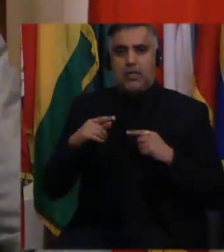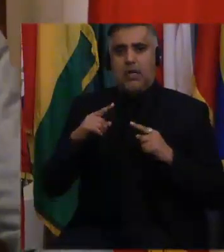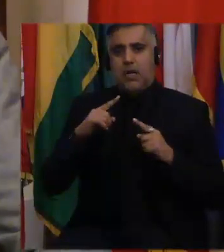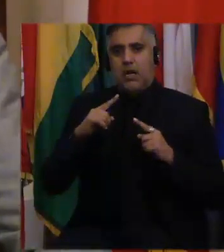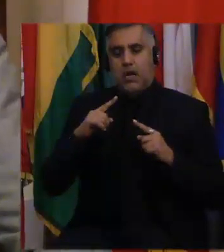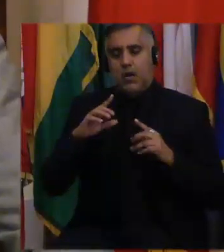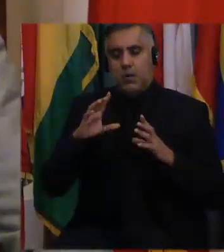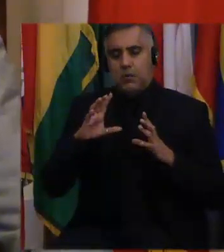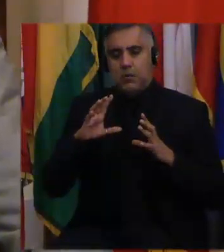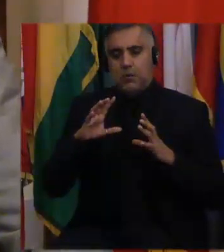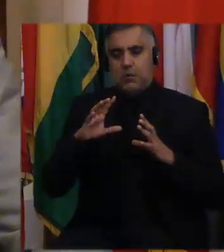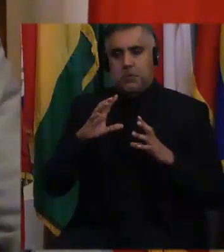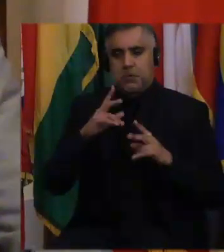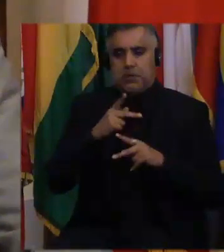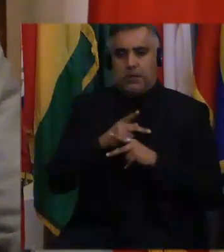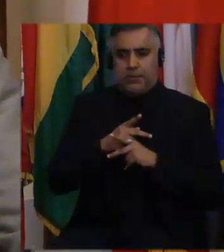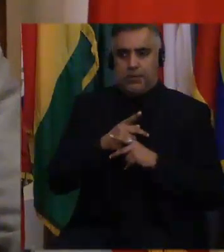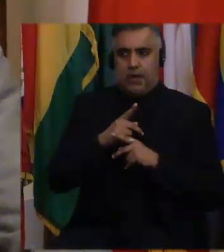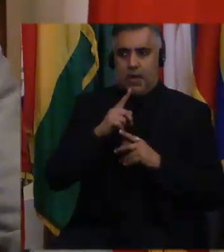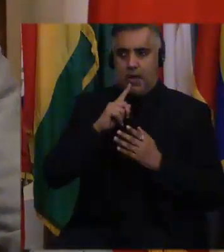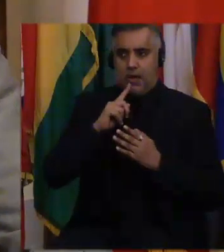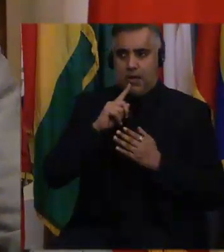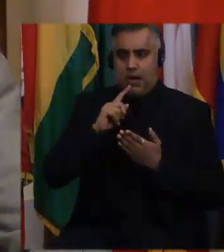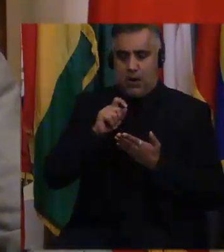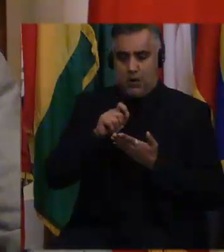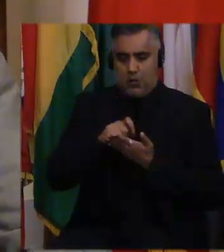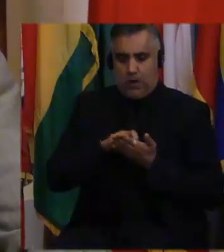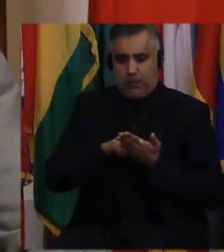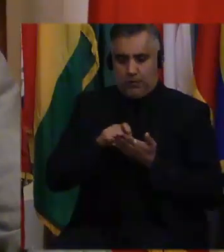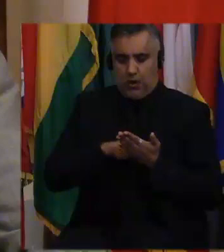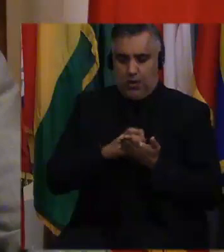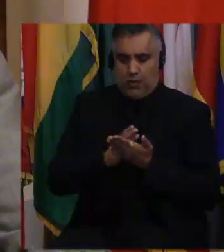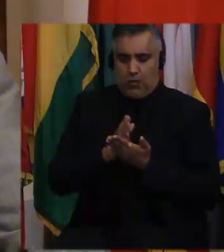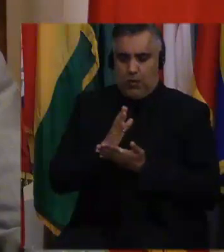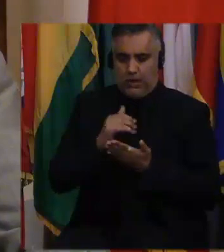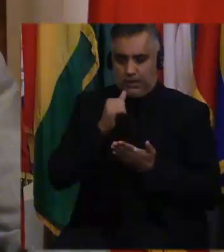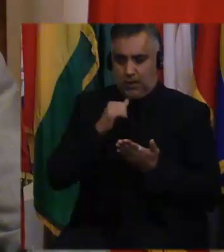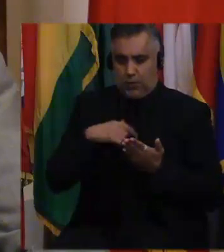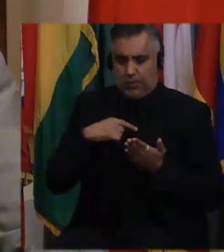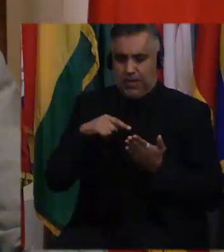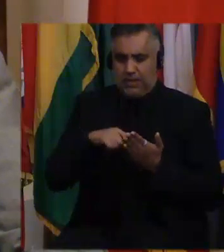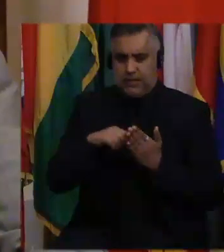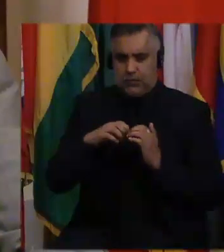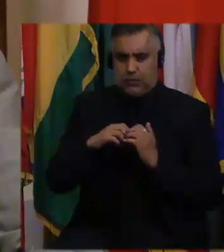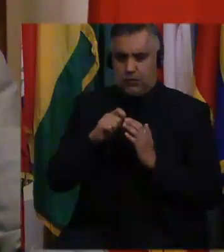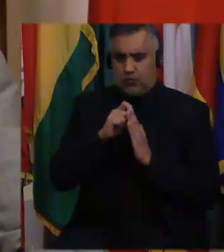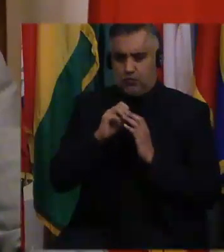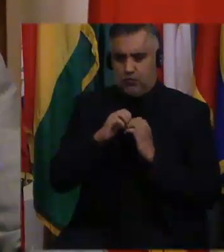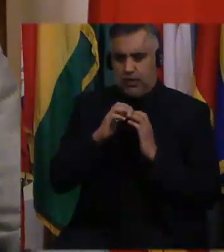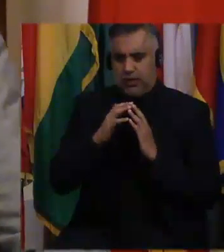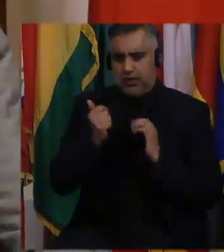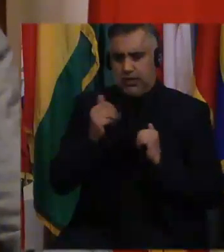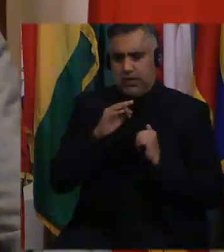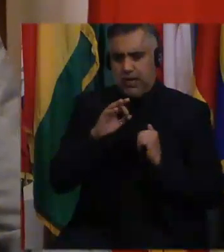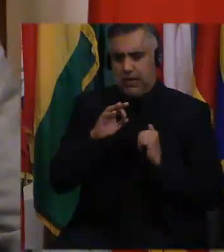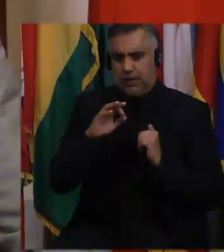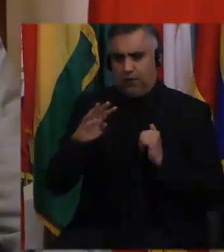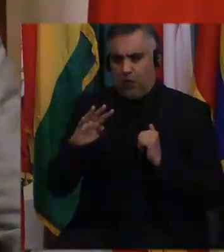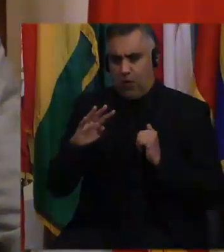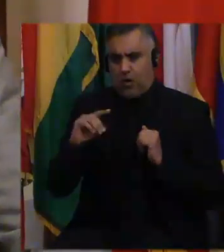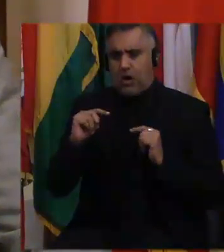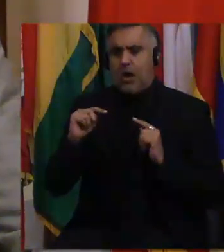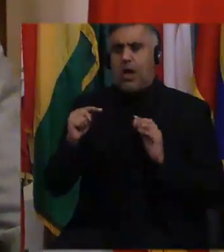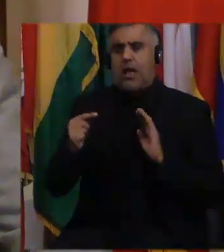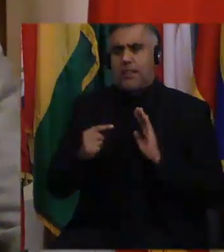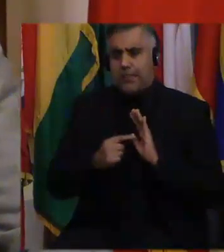sobre los derechos de las mujeres. Esa relatoría fue creada en 94 y bueno, es una de las